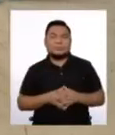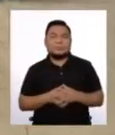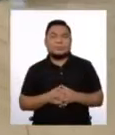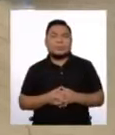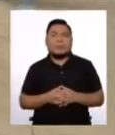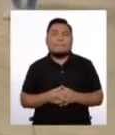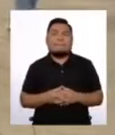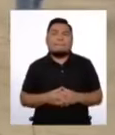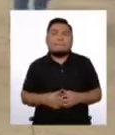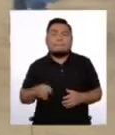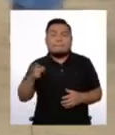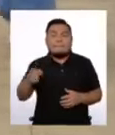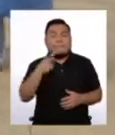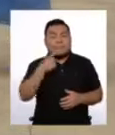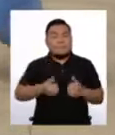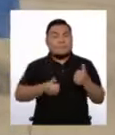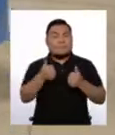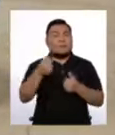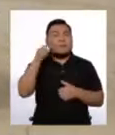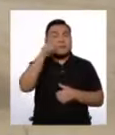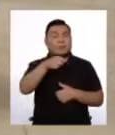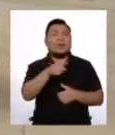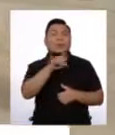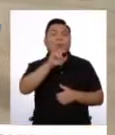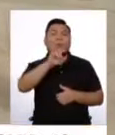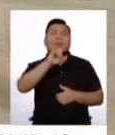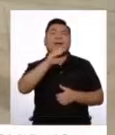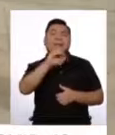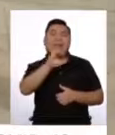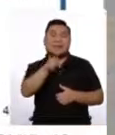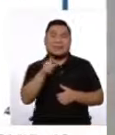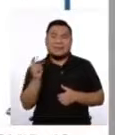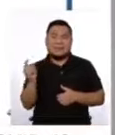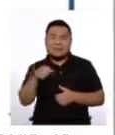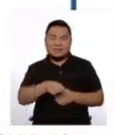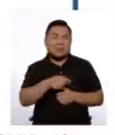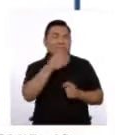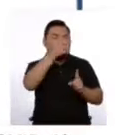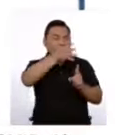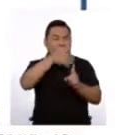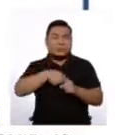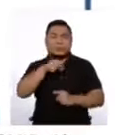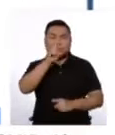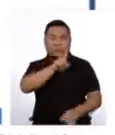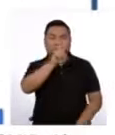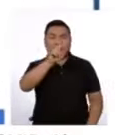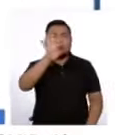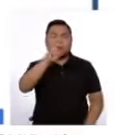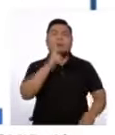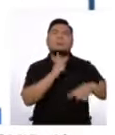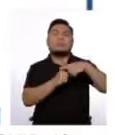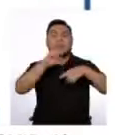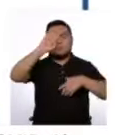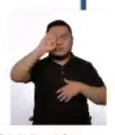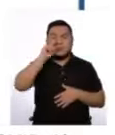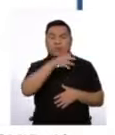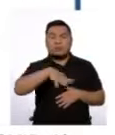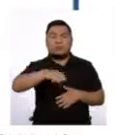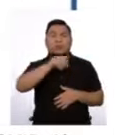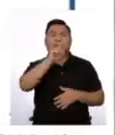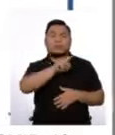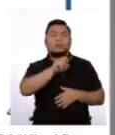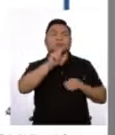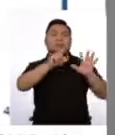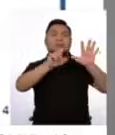La Dirección Regional de Salud de Ucayali se encargó de dar los resultados. 114 dieron positivo de los 175